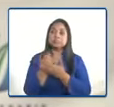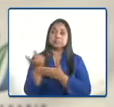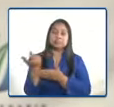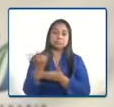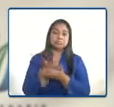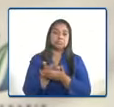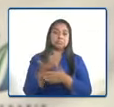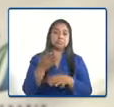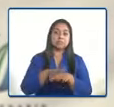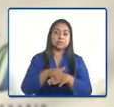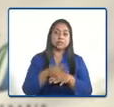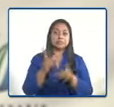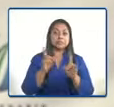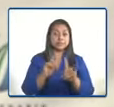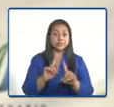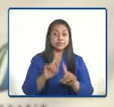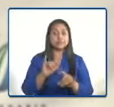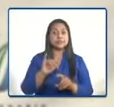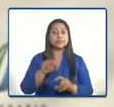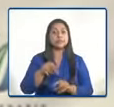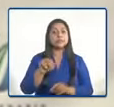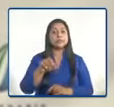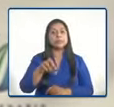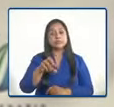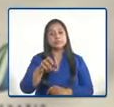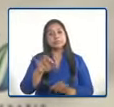tiene una característica que para bien o para mal